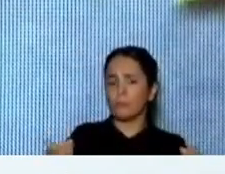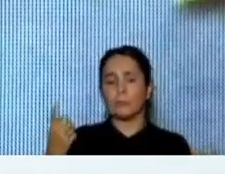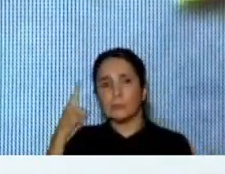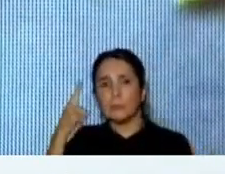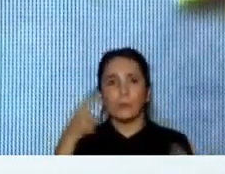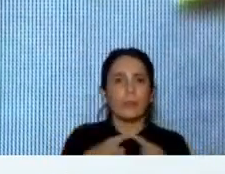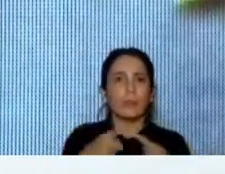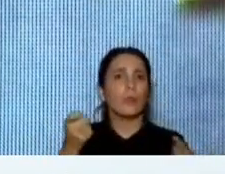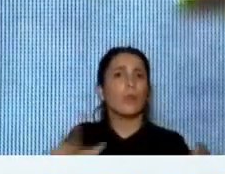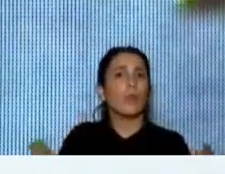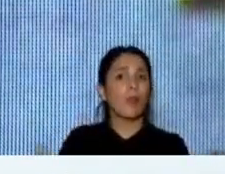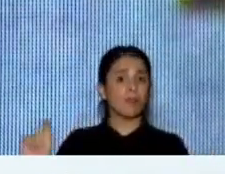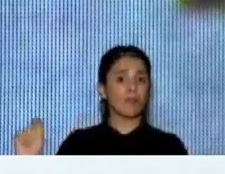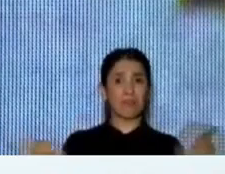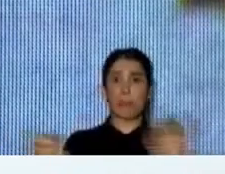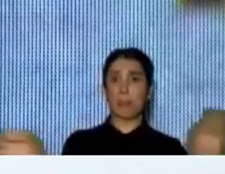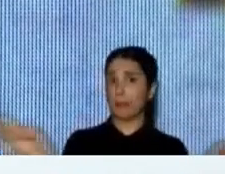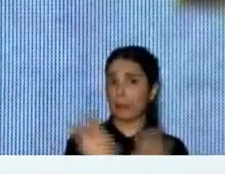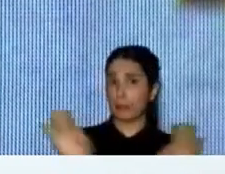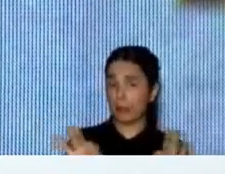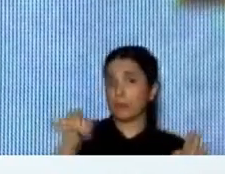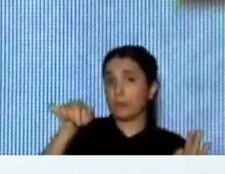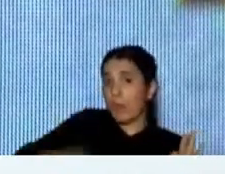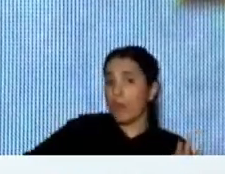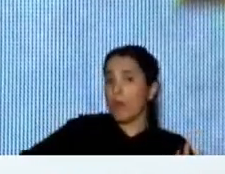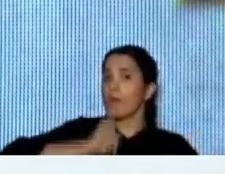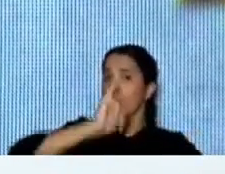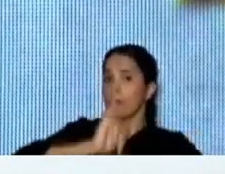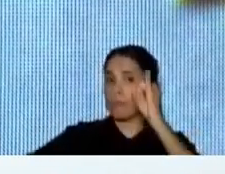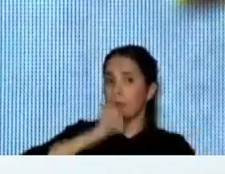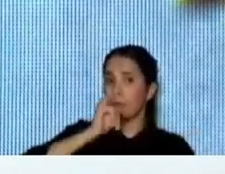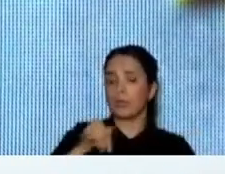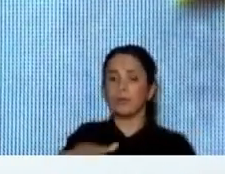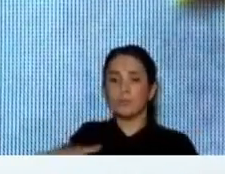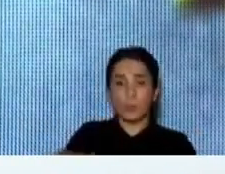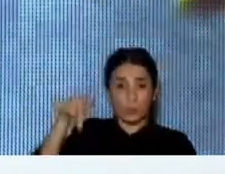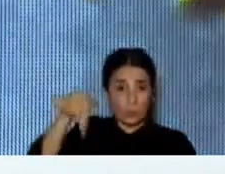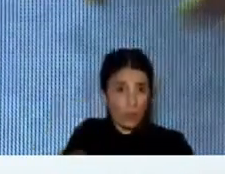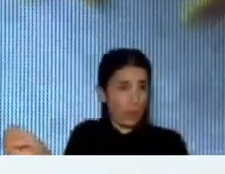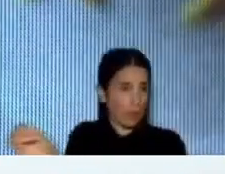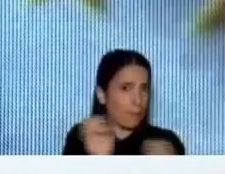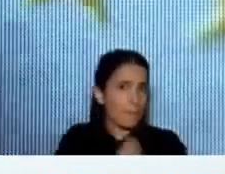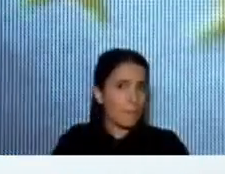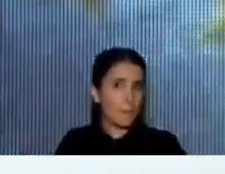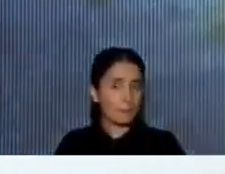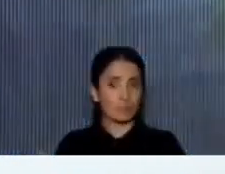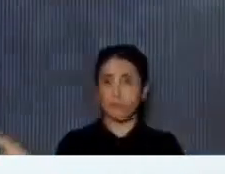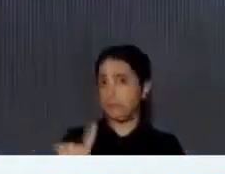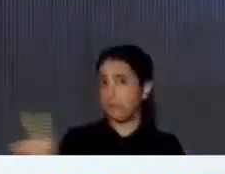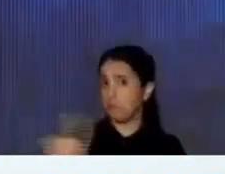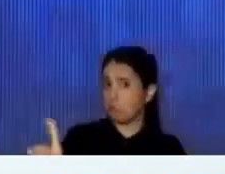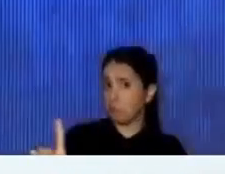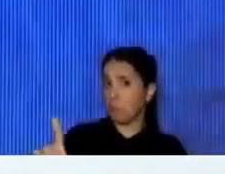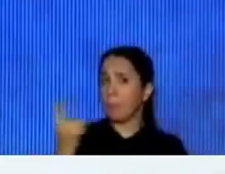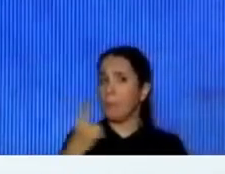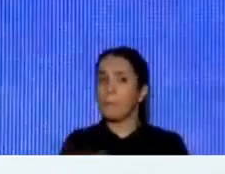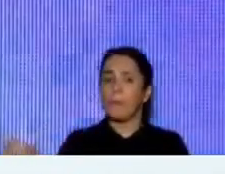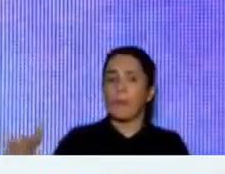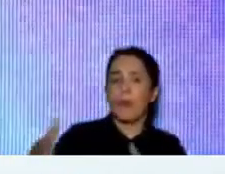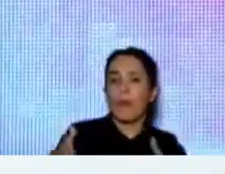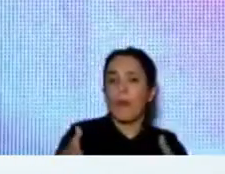el territorio y las necesidades de la gente. Creo que hoy Gustavo está intentando posicionarse en un marco en